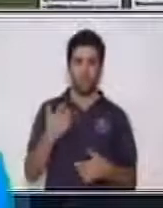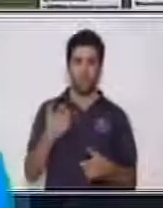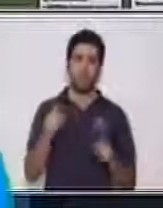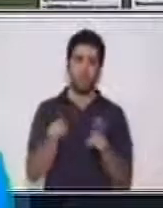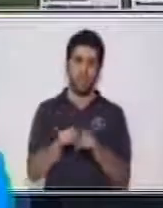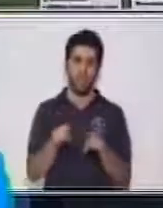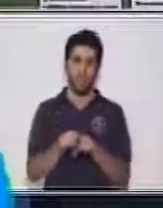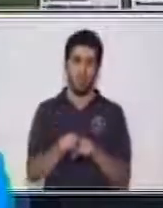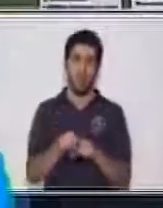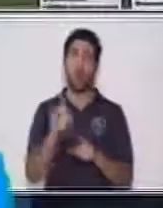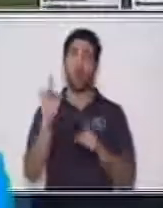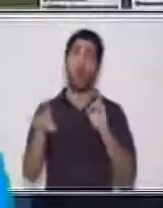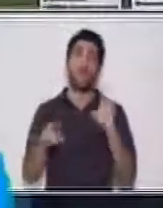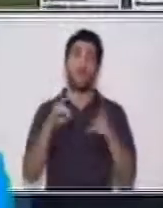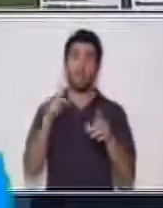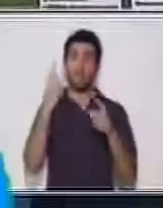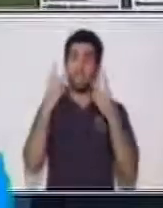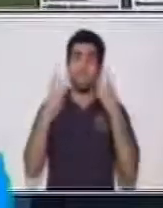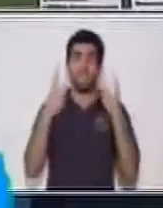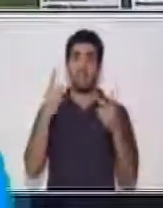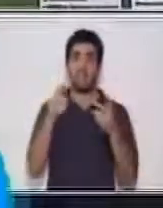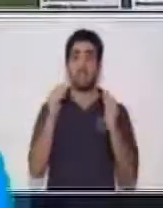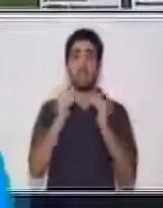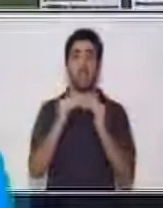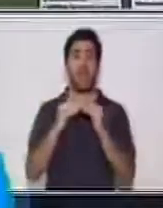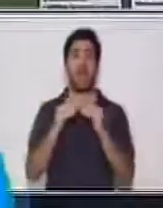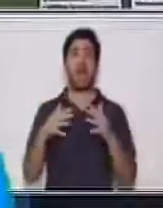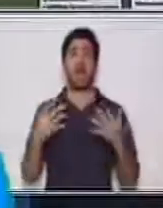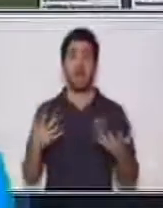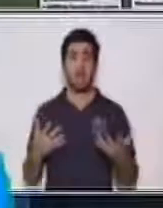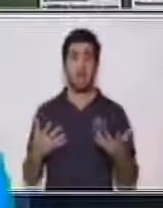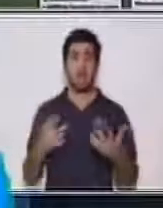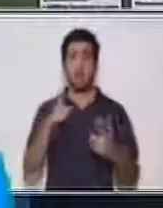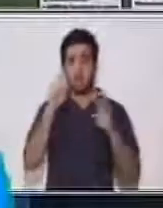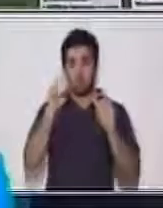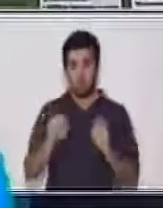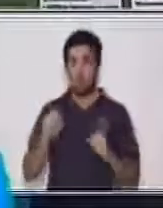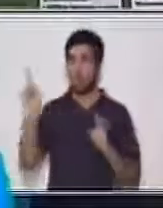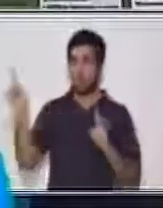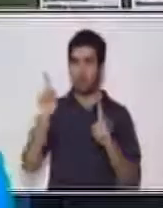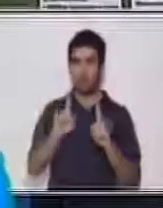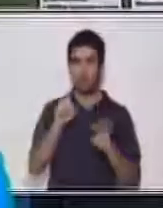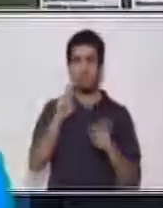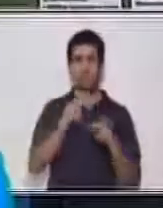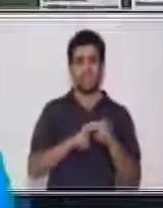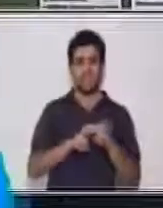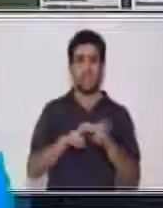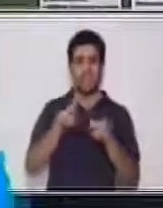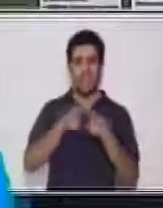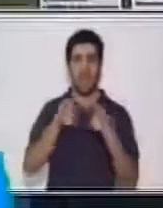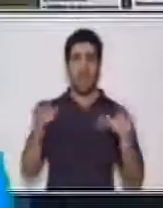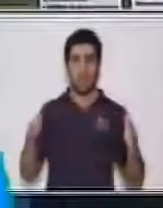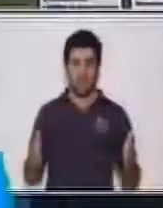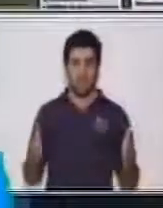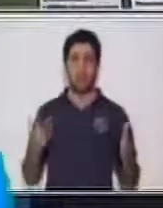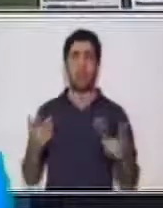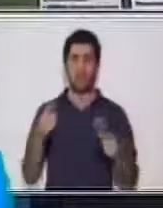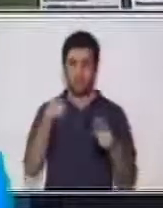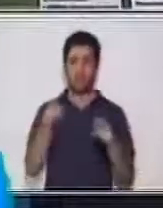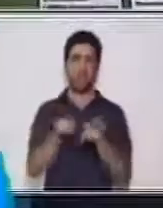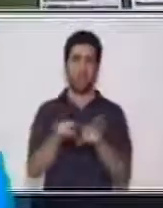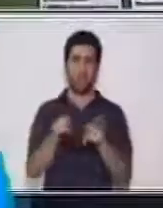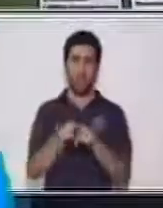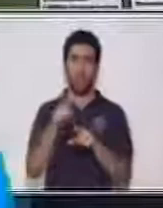Pero tal vez hay una visita en casa, te voy a decir, mi vida, por favor, ¿puedes venirte a sentar a la mesa? ¿Te diste cuenta? Te estoy dando la misma